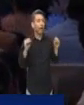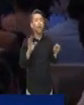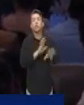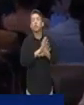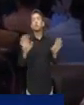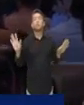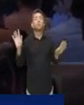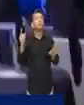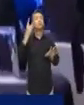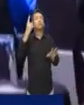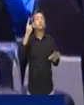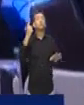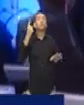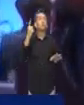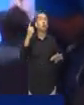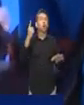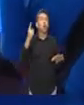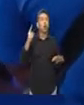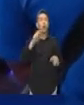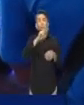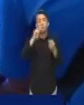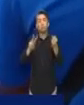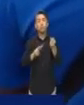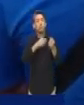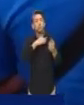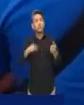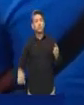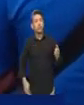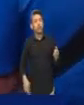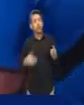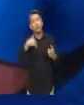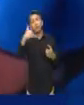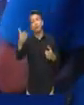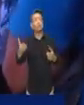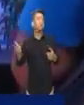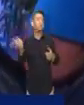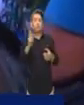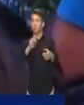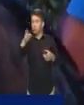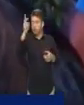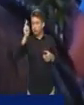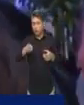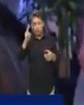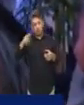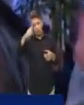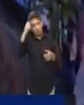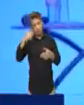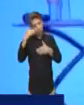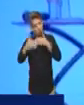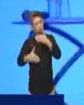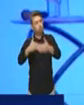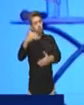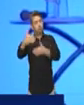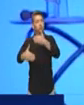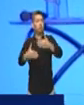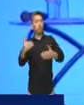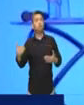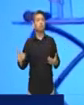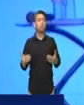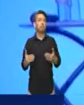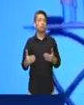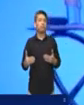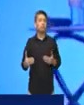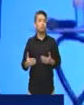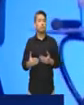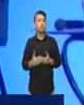cuando la vicepresidenta o yo estemos sentados ante los alcaldes, sino tiene que ser institucionalizado y construido en